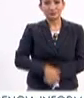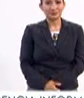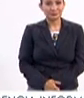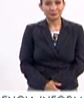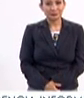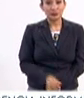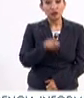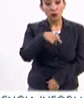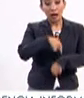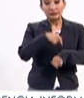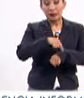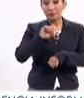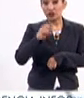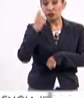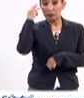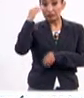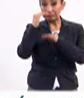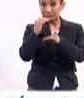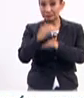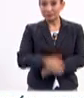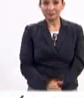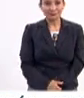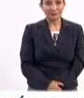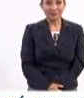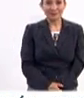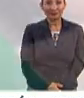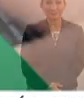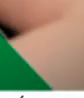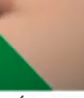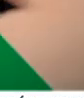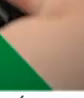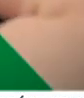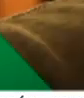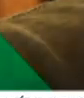www.televisioneducativa.gov.mx/capacitación. Tienes hasta el 22 de marzo.